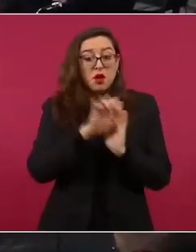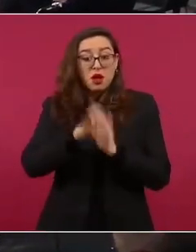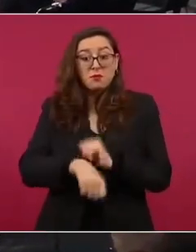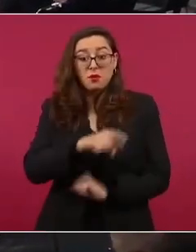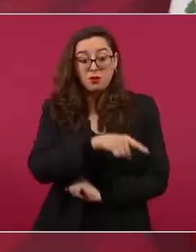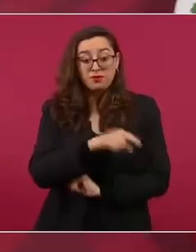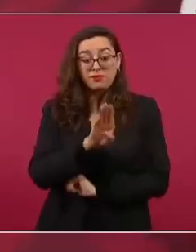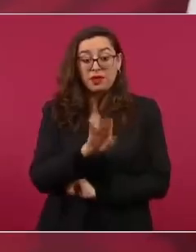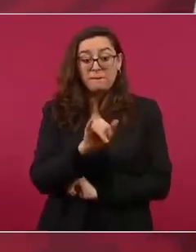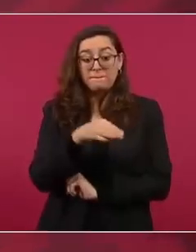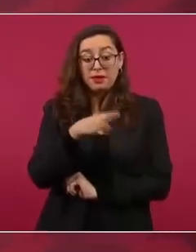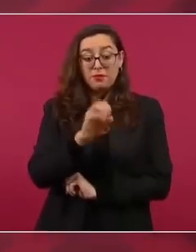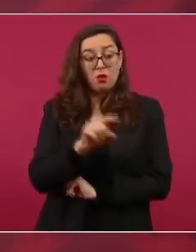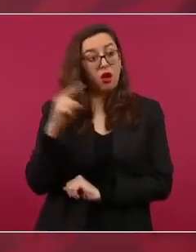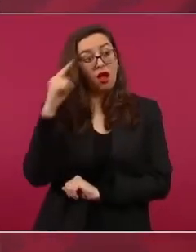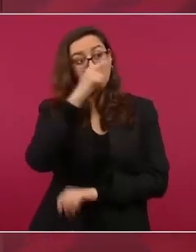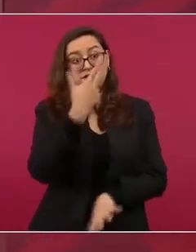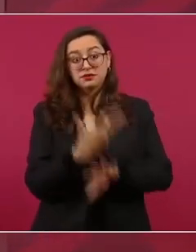Bimbo,